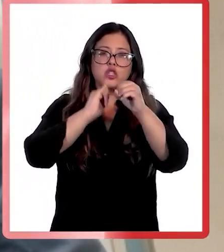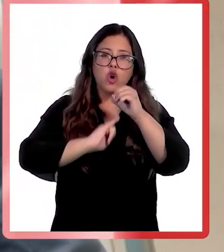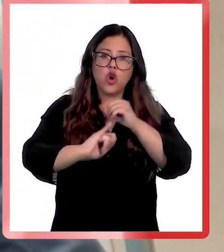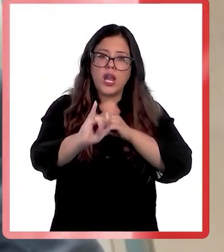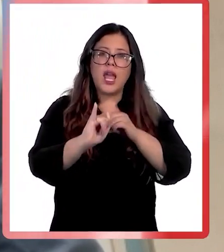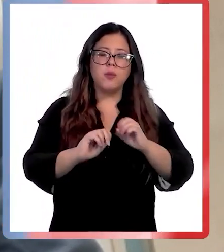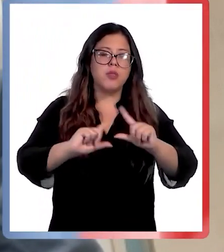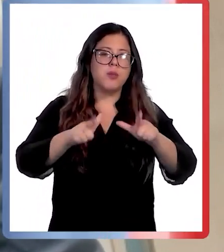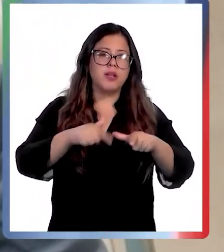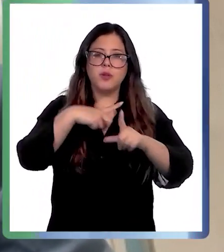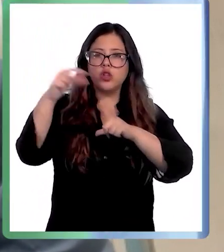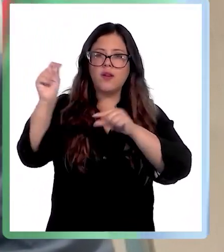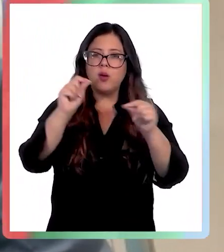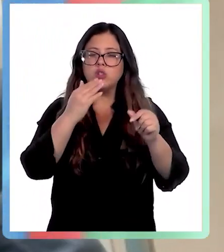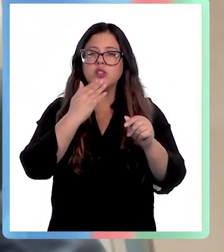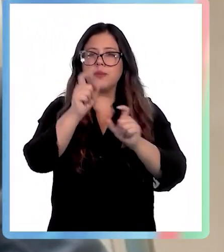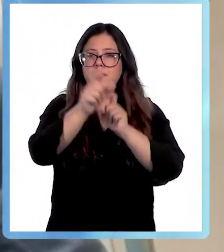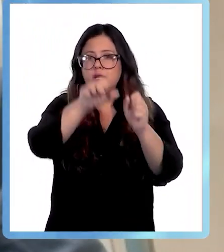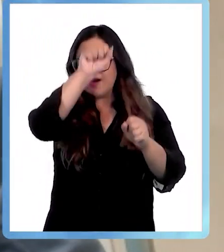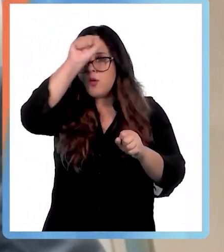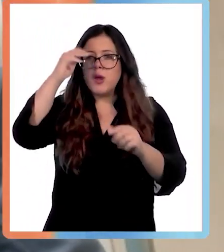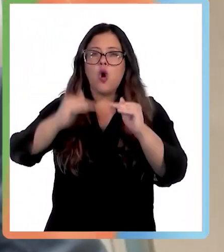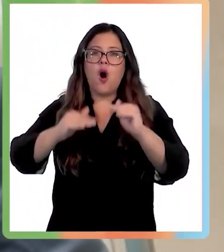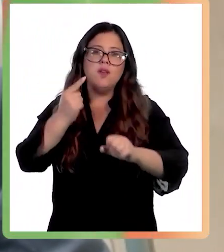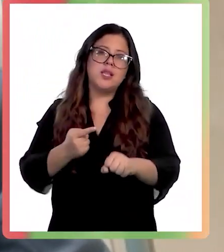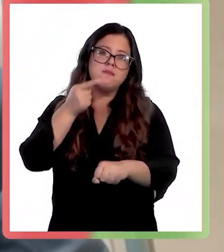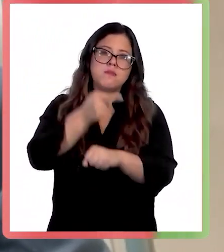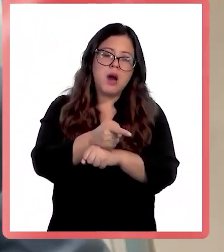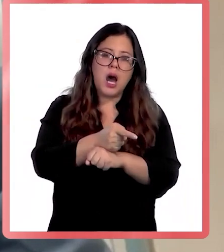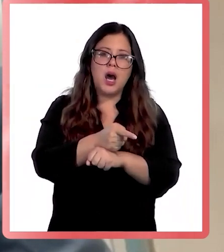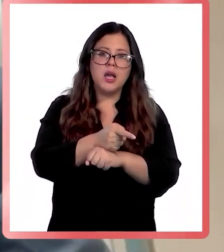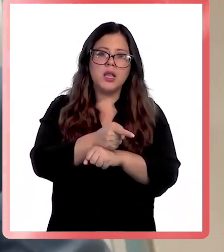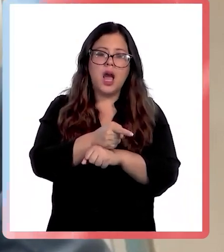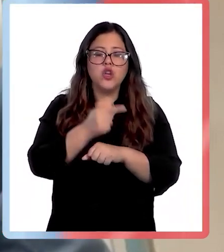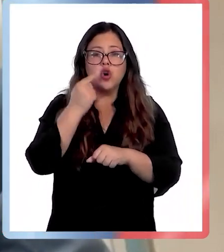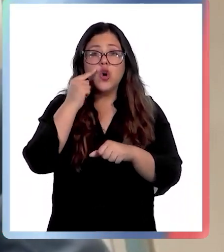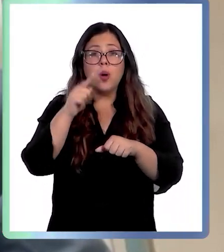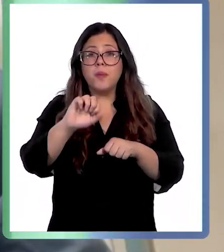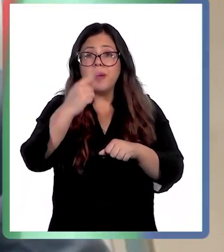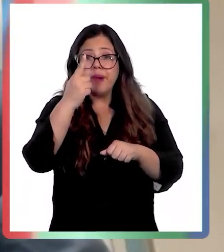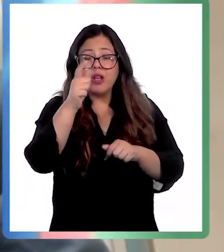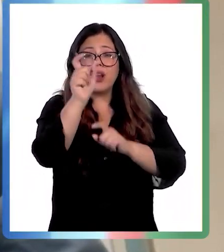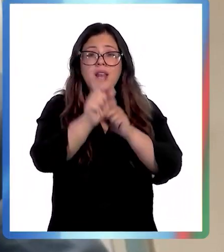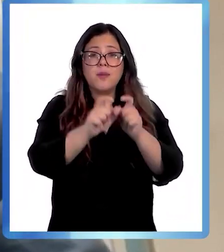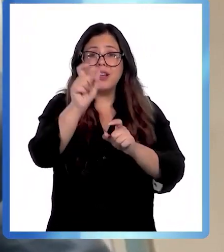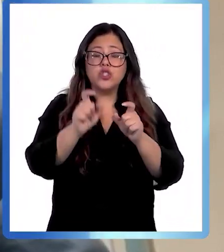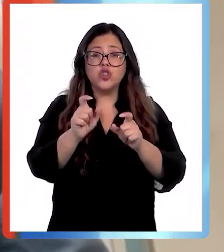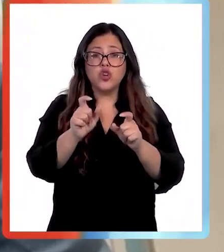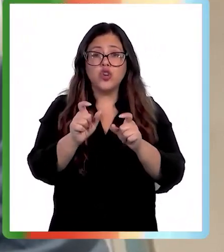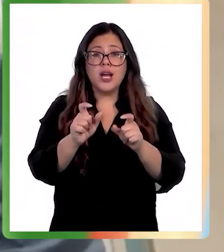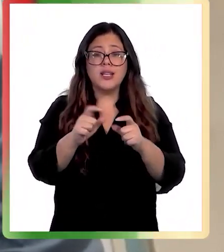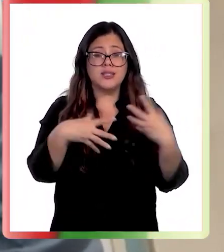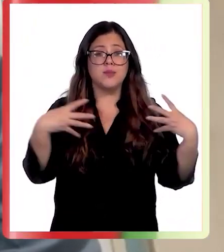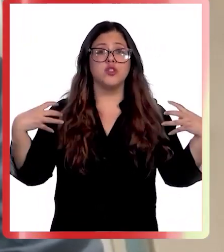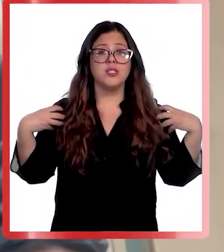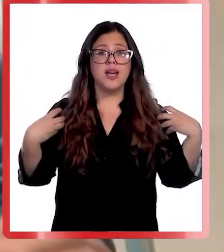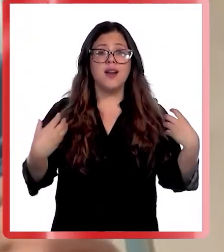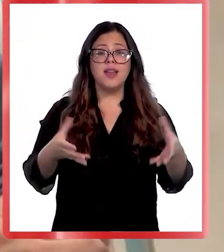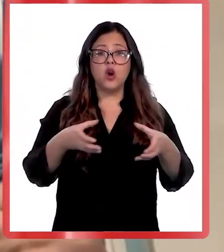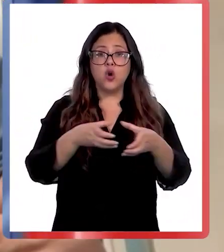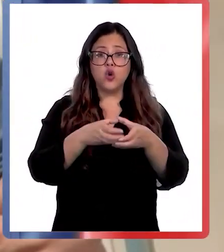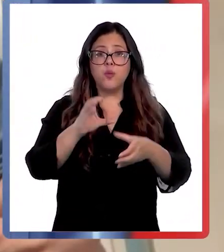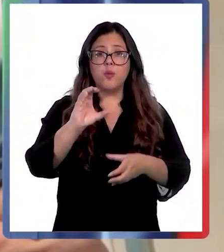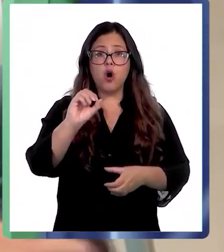del Departamento de Evacuación o los mismos bomberos. Yo creo que acá un punto cardinal son las personas de CONAF y bomberos que